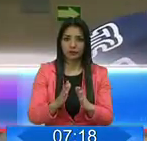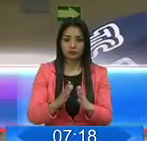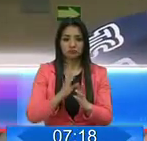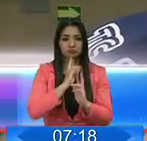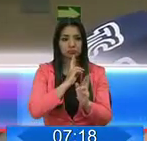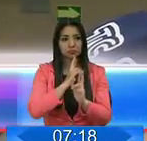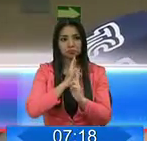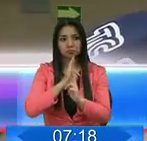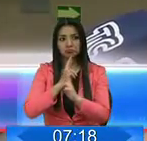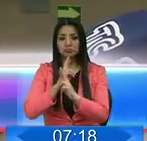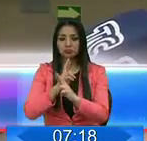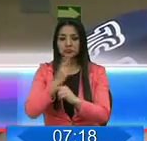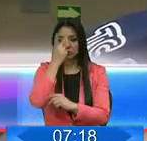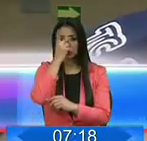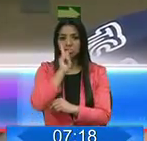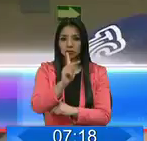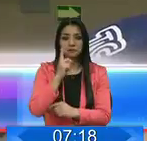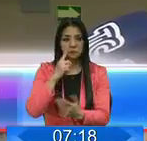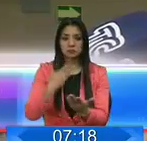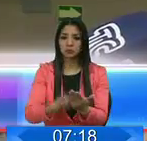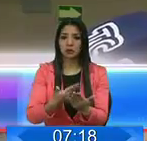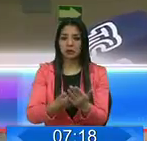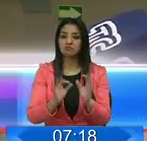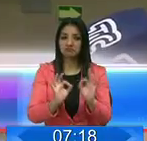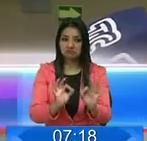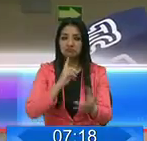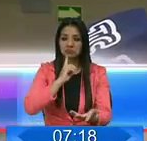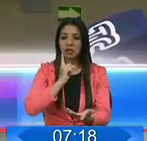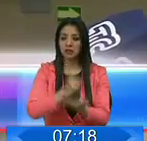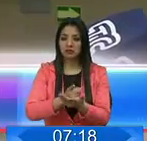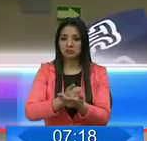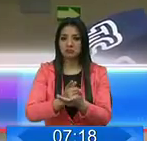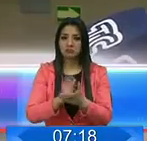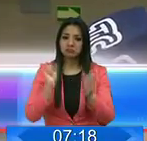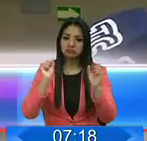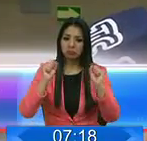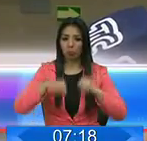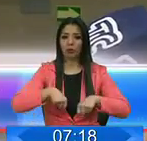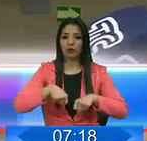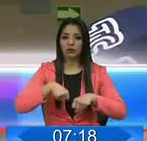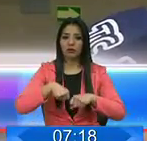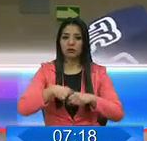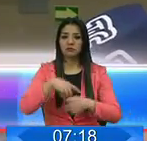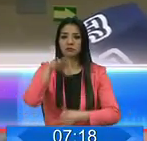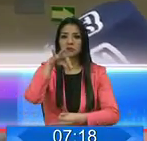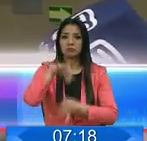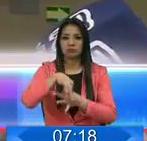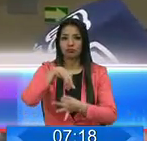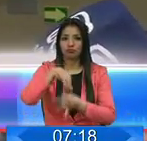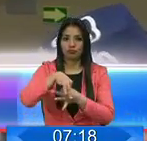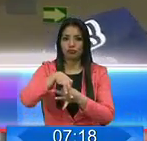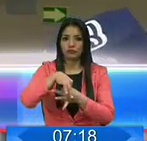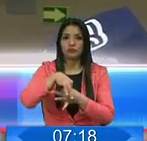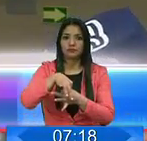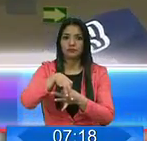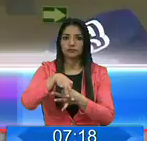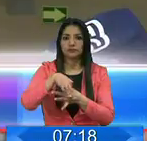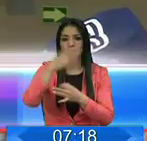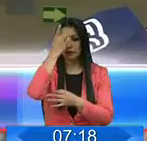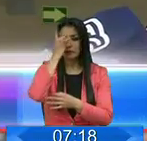se han pronunciado con argumentos suficientes para poder dar, a través de una